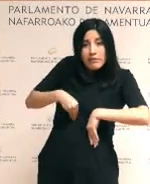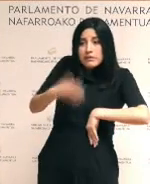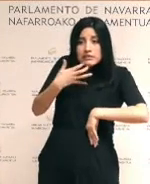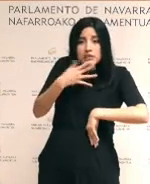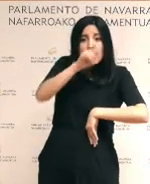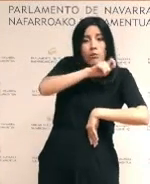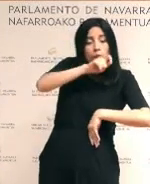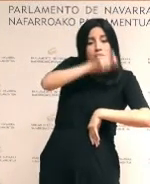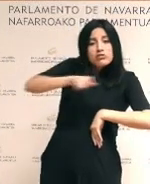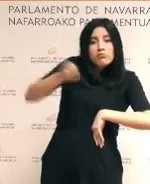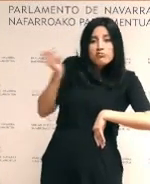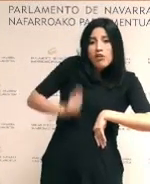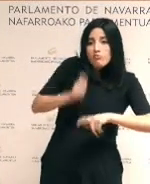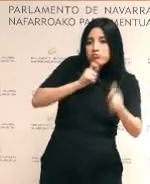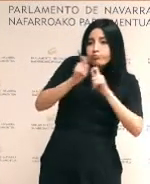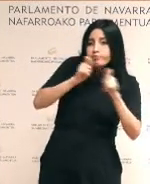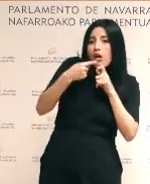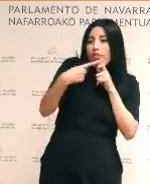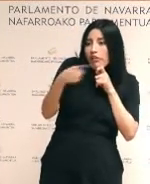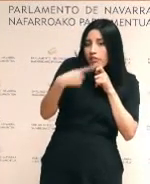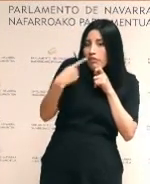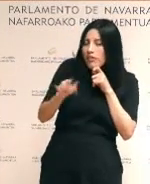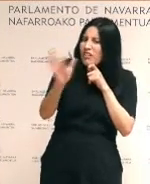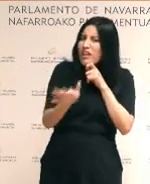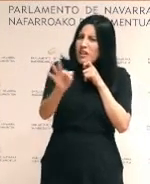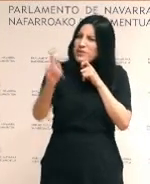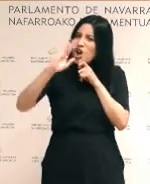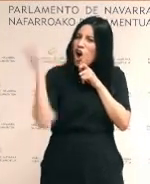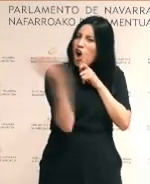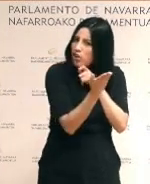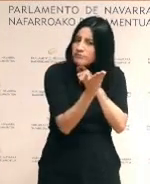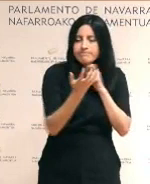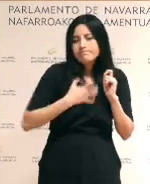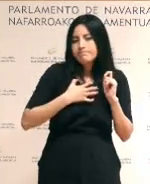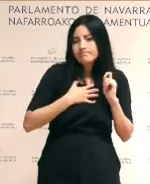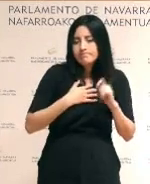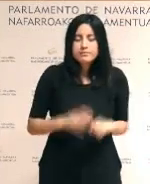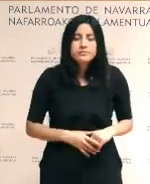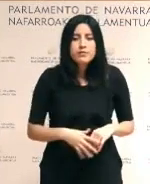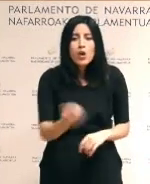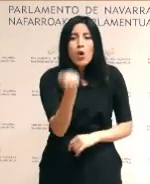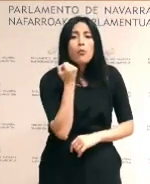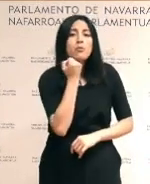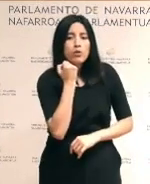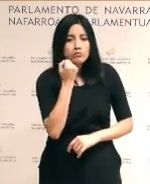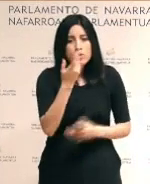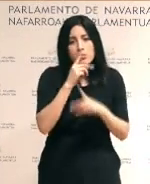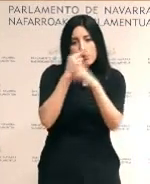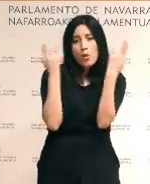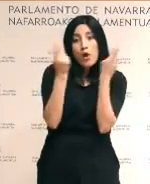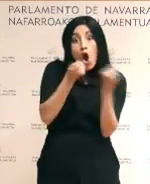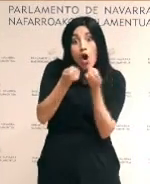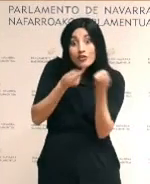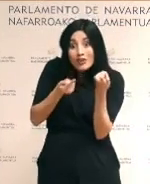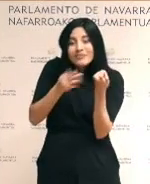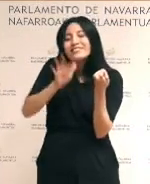oposición. Y, sobre todo, no intente matar al mensajero. La vigilancia y el control de los poderes públicos forman parte de las funciones del periodismo,